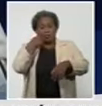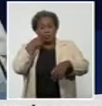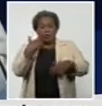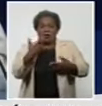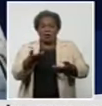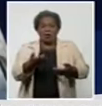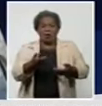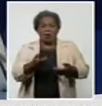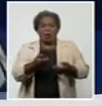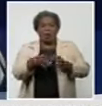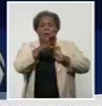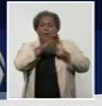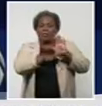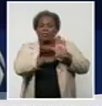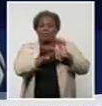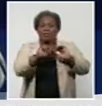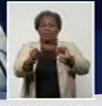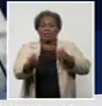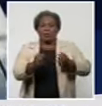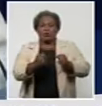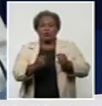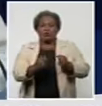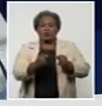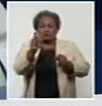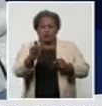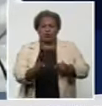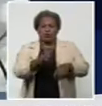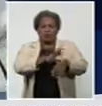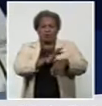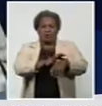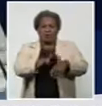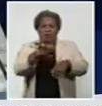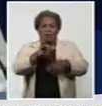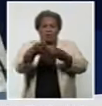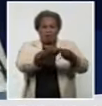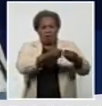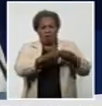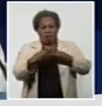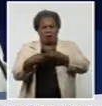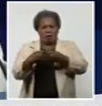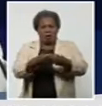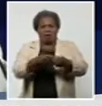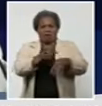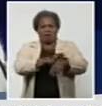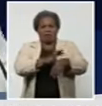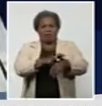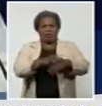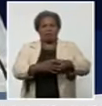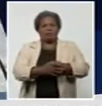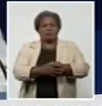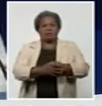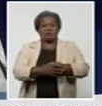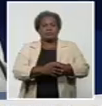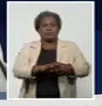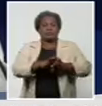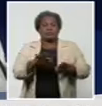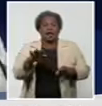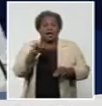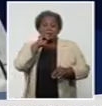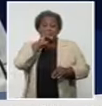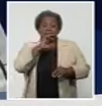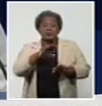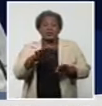poder controlar el número de casos y la transmisión de la enfermedad. Ahora sí, Héctor, no sé